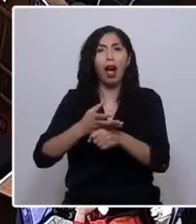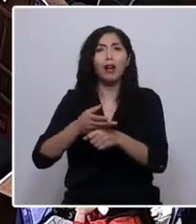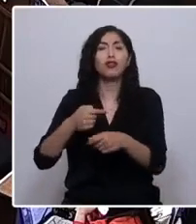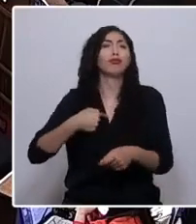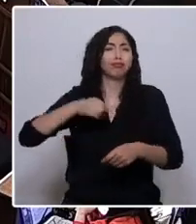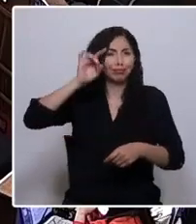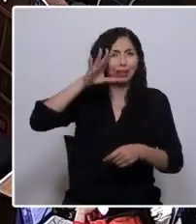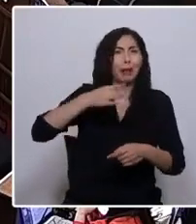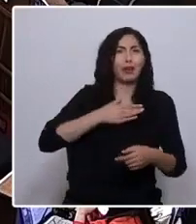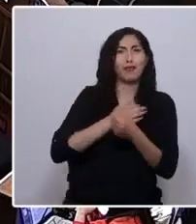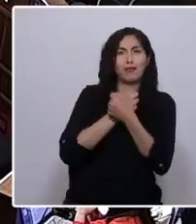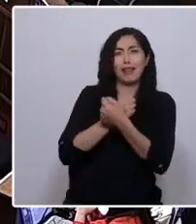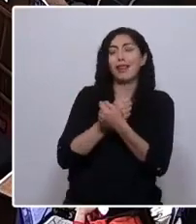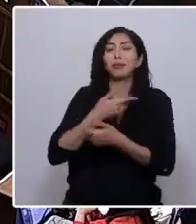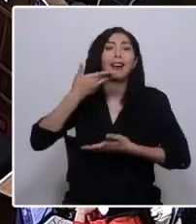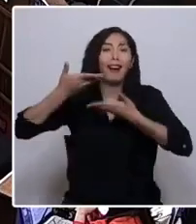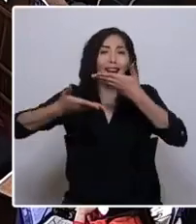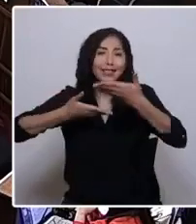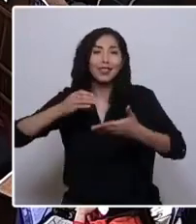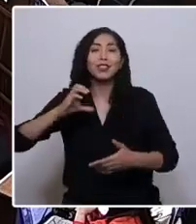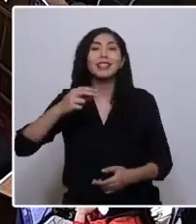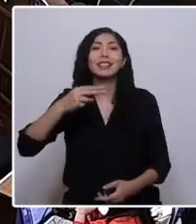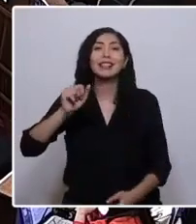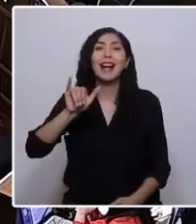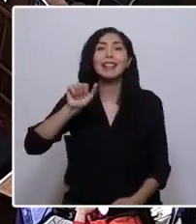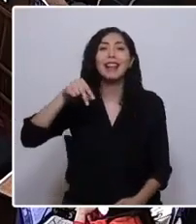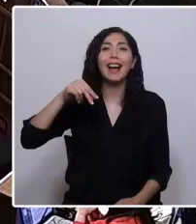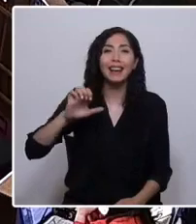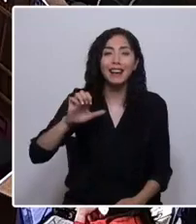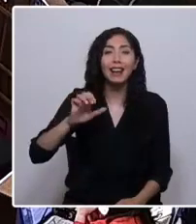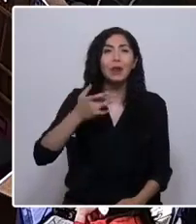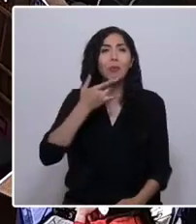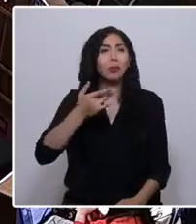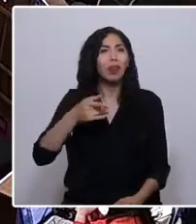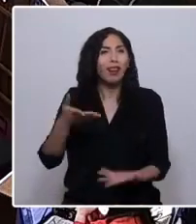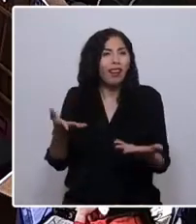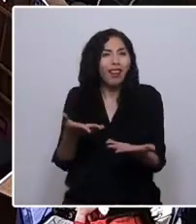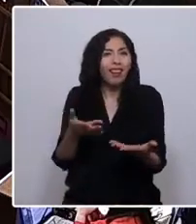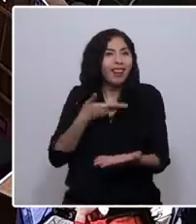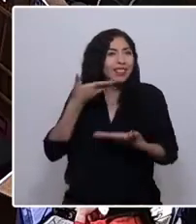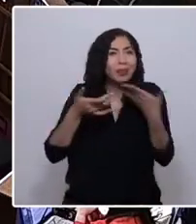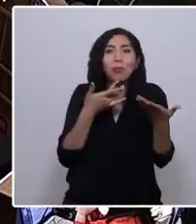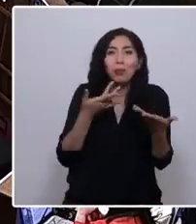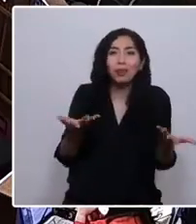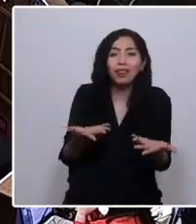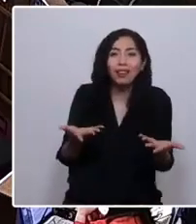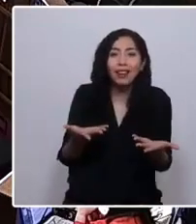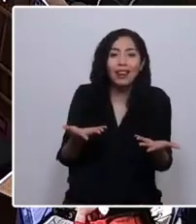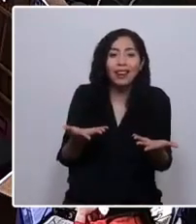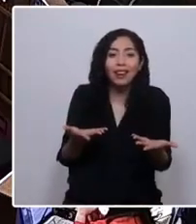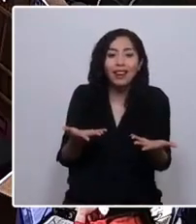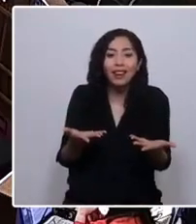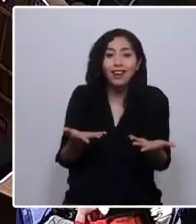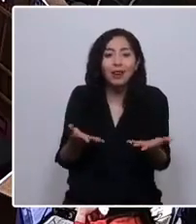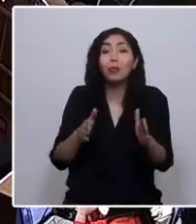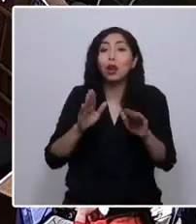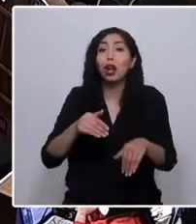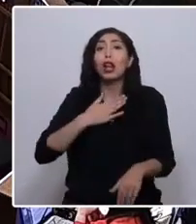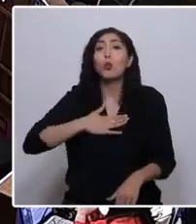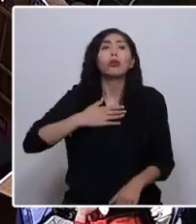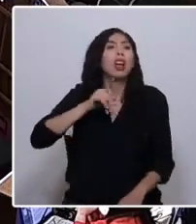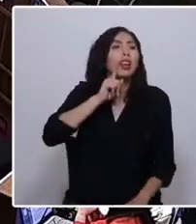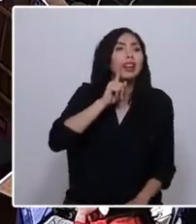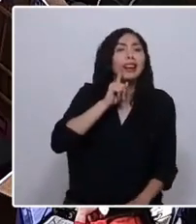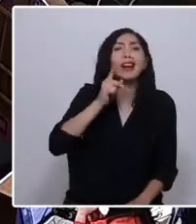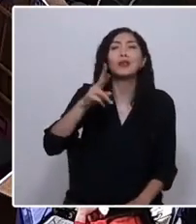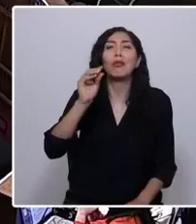quiero. Chayanne, el gran Chayanne. ¿Y por qué les traigo aquí a Chayanne? Por lo mismo, porque le gusta a su abuelita, le gusta a su tía, le gusta a su hermana, le gusta a